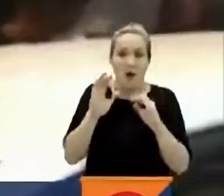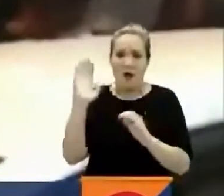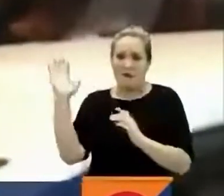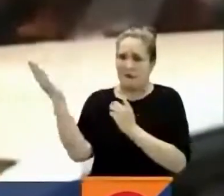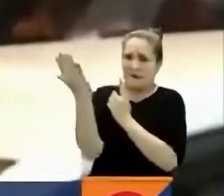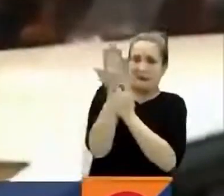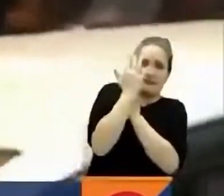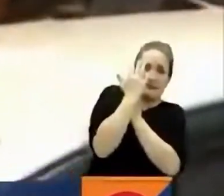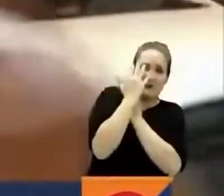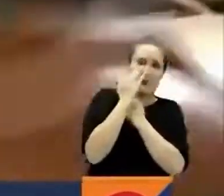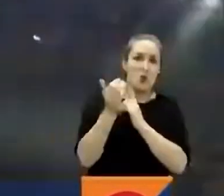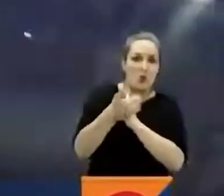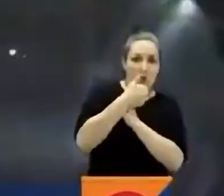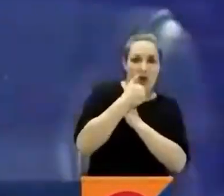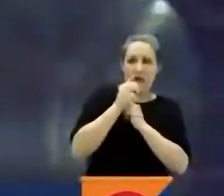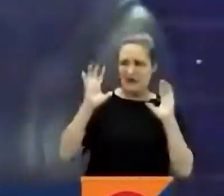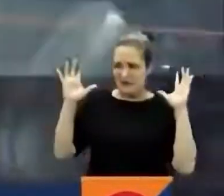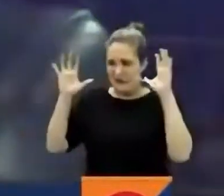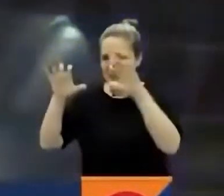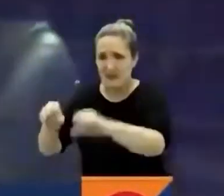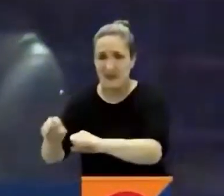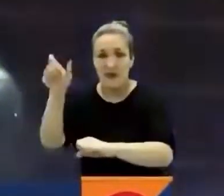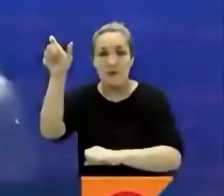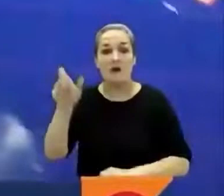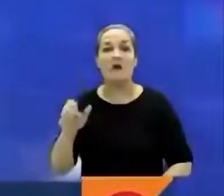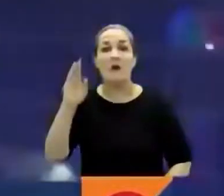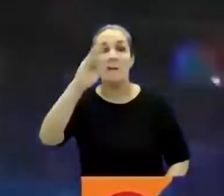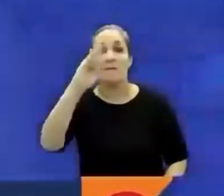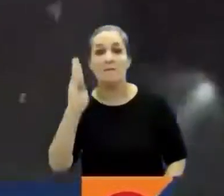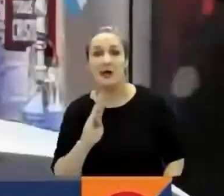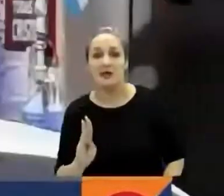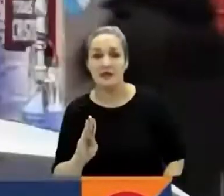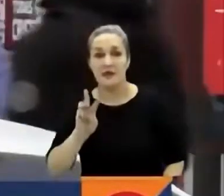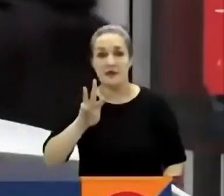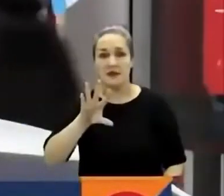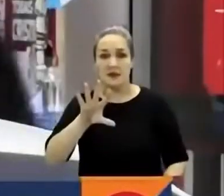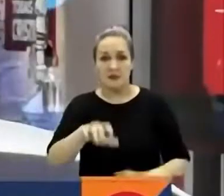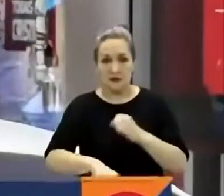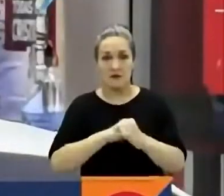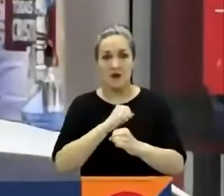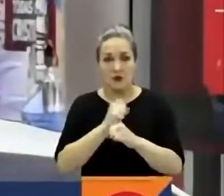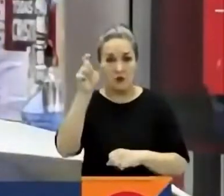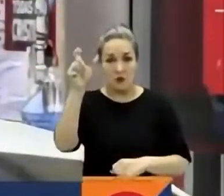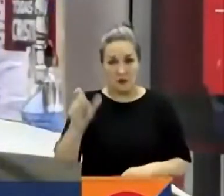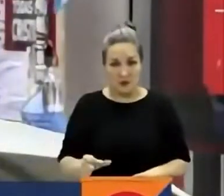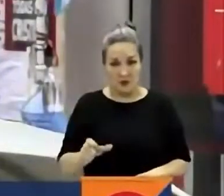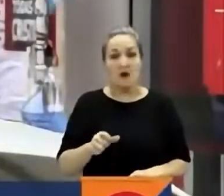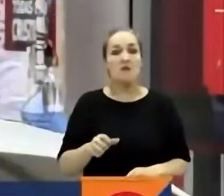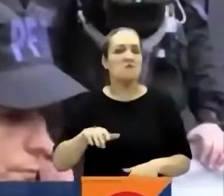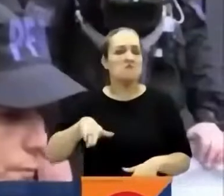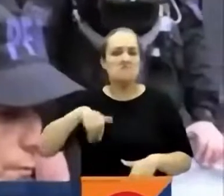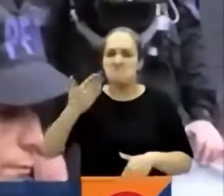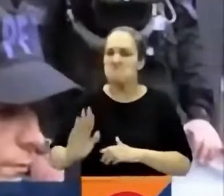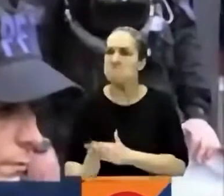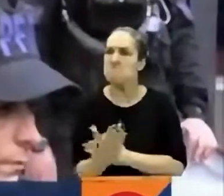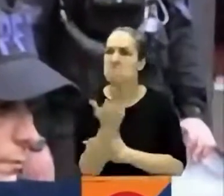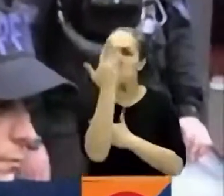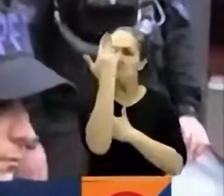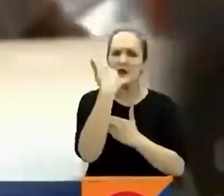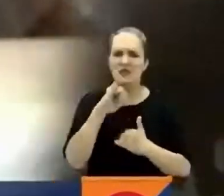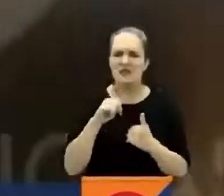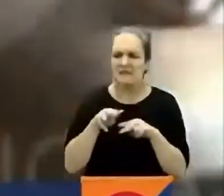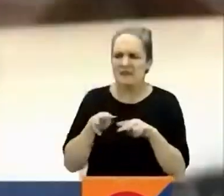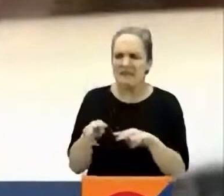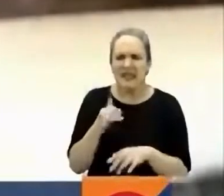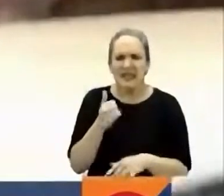se abalanzaba sobre el asesino que no fue, un brasileño de 35 años. El día clareó con todos los interrogantes al lugar de cómo la